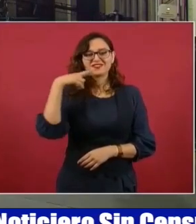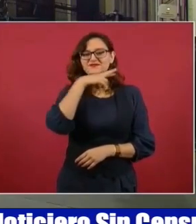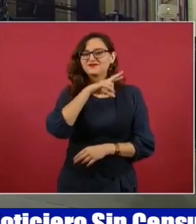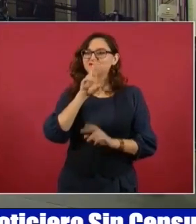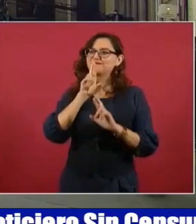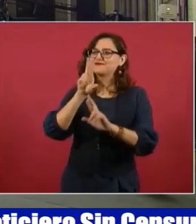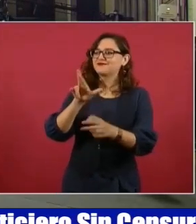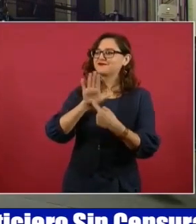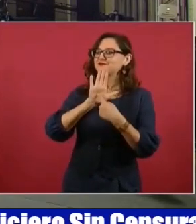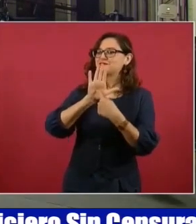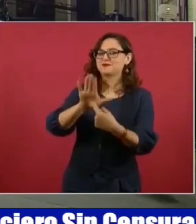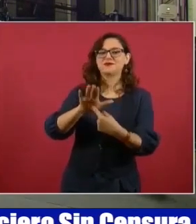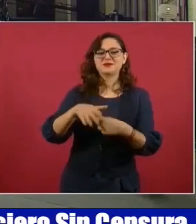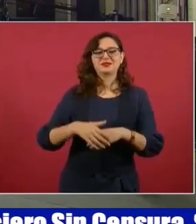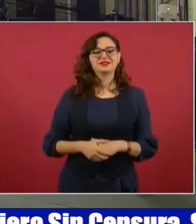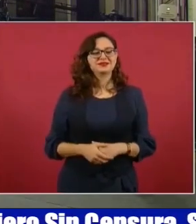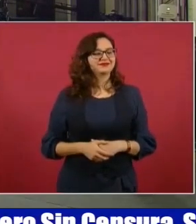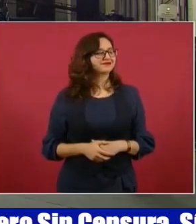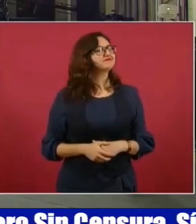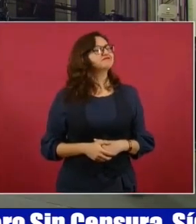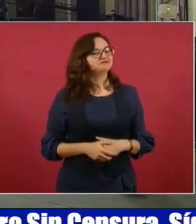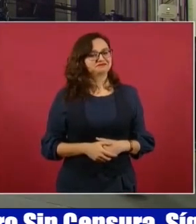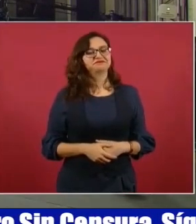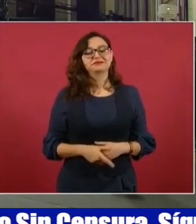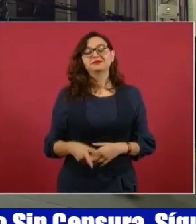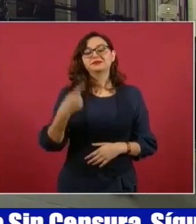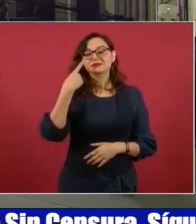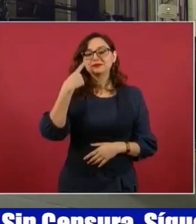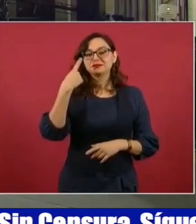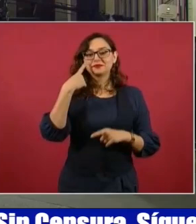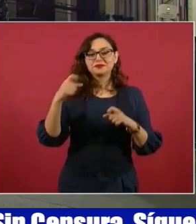Miren, ¿por qué no ponen la galería de los